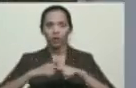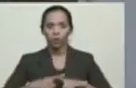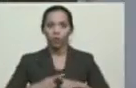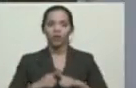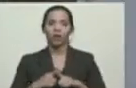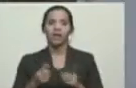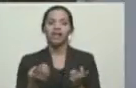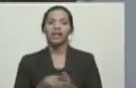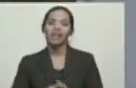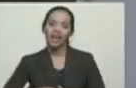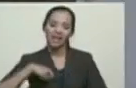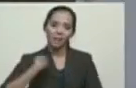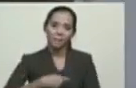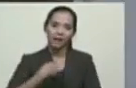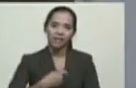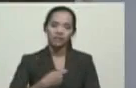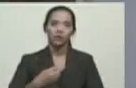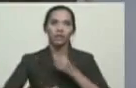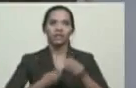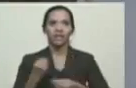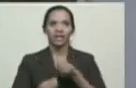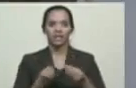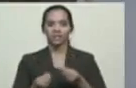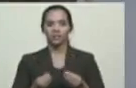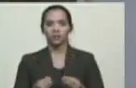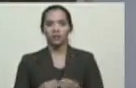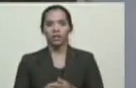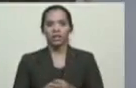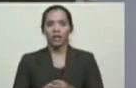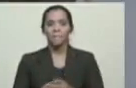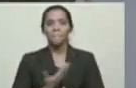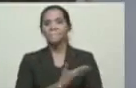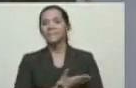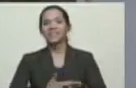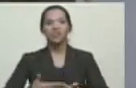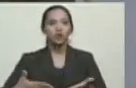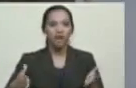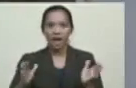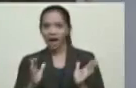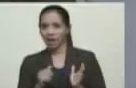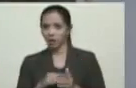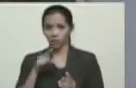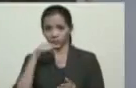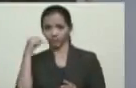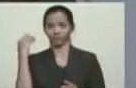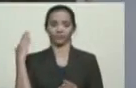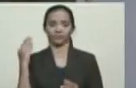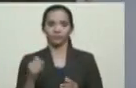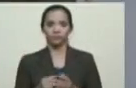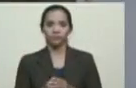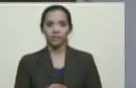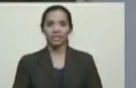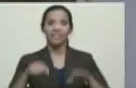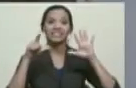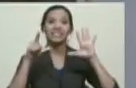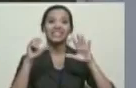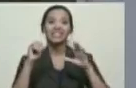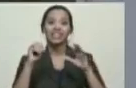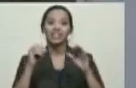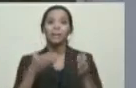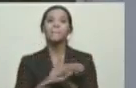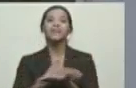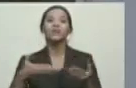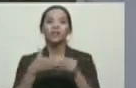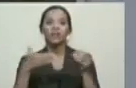la inversión que hizo este millonario excéntrico fue de más de $70 millones